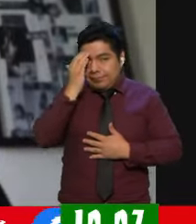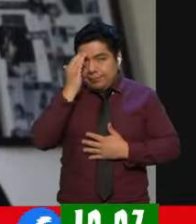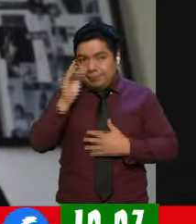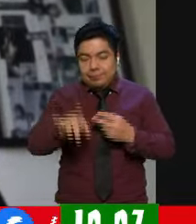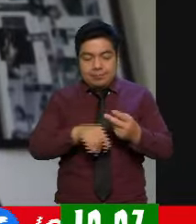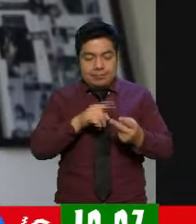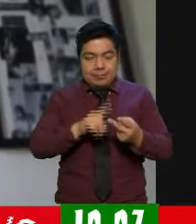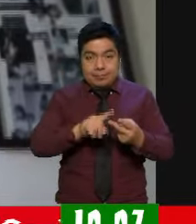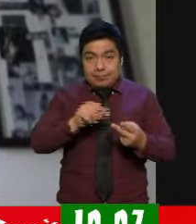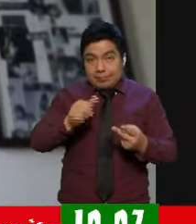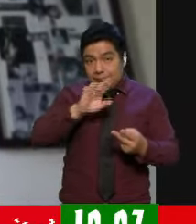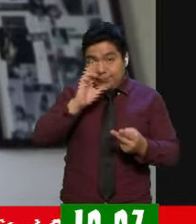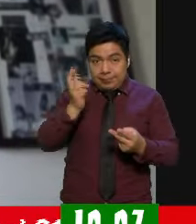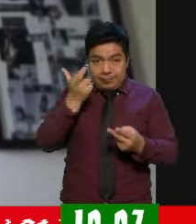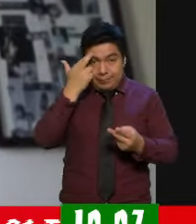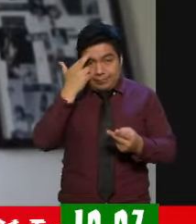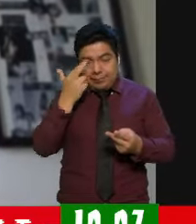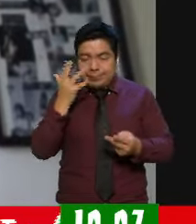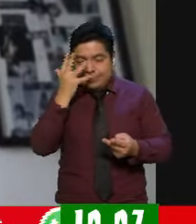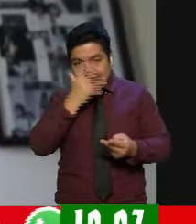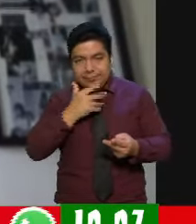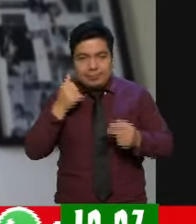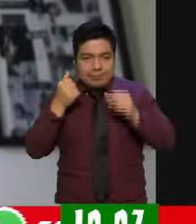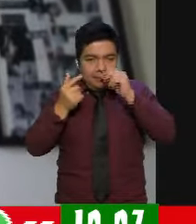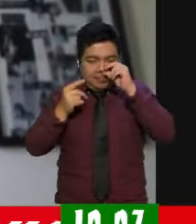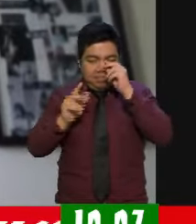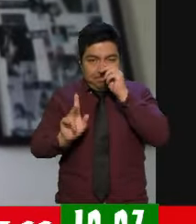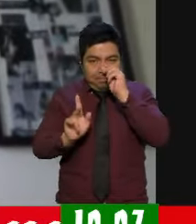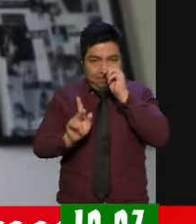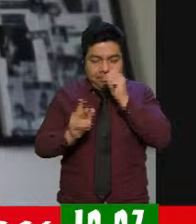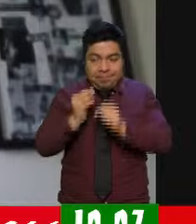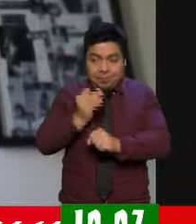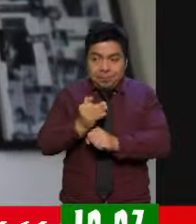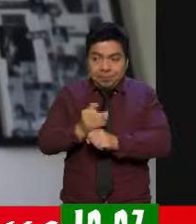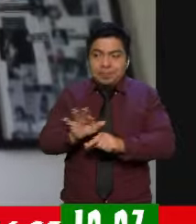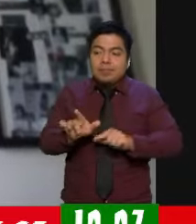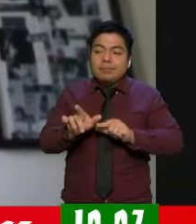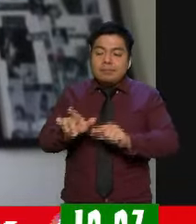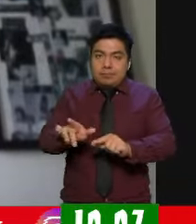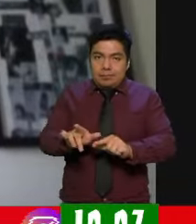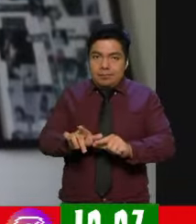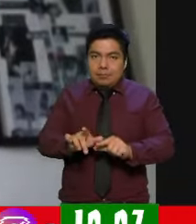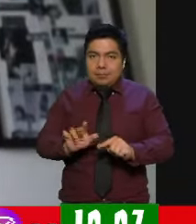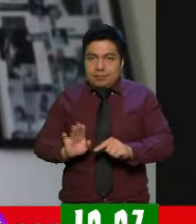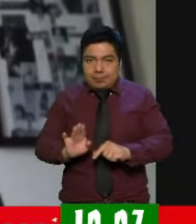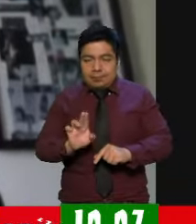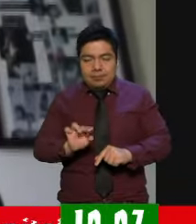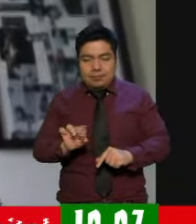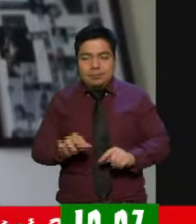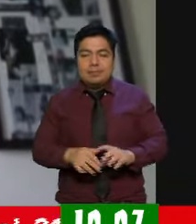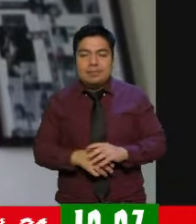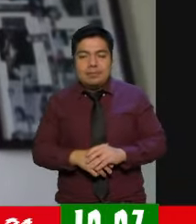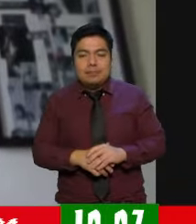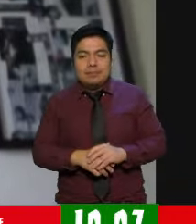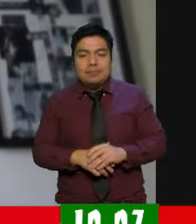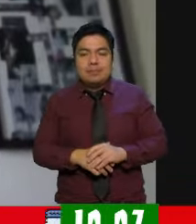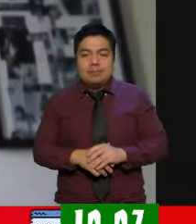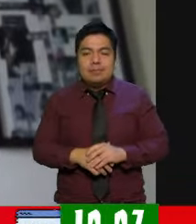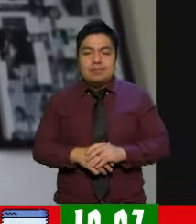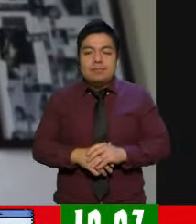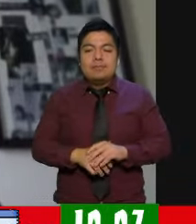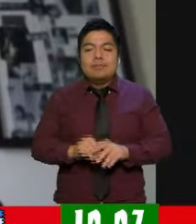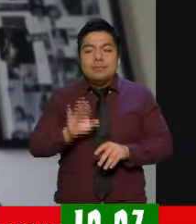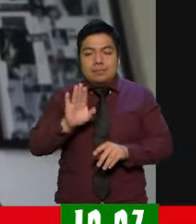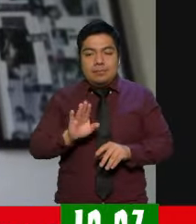por recordarla. Ah, qué bonito. Sí. Pero que además sigue produciendo, no se me espanten. Ay, me parece que hay